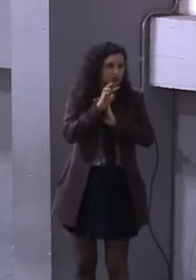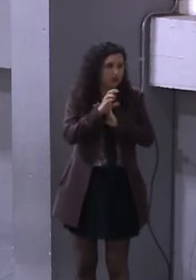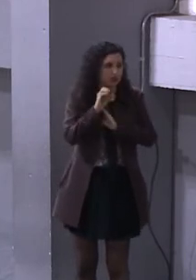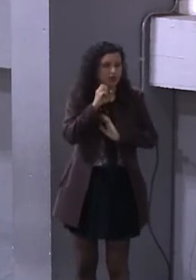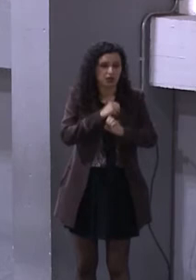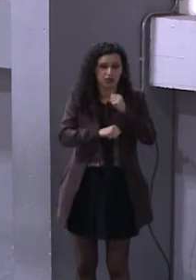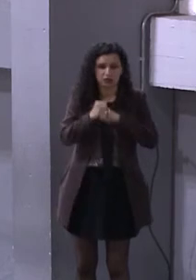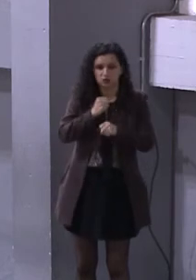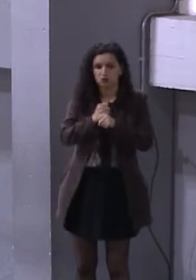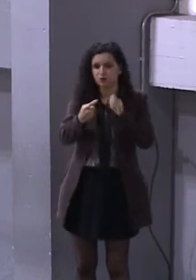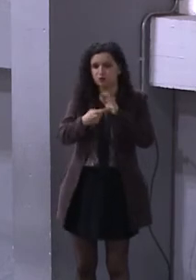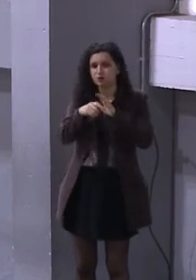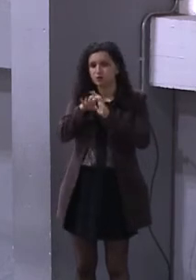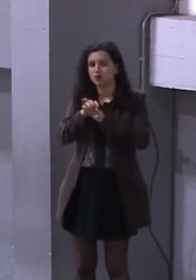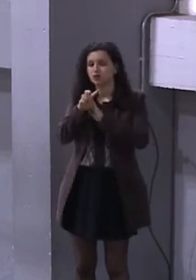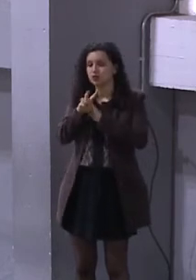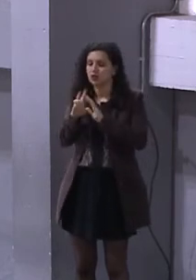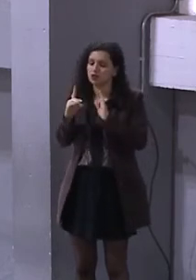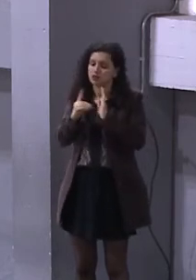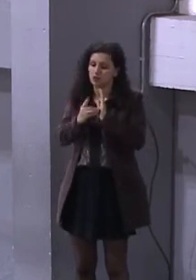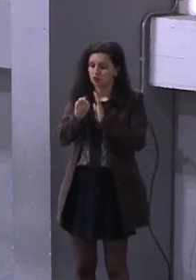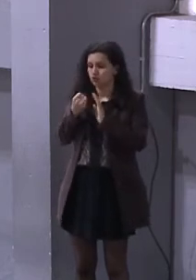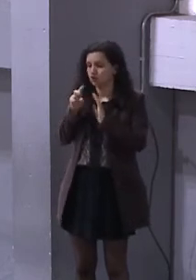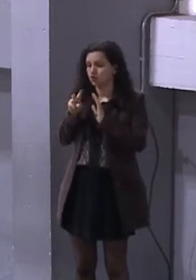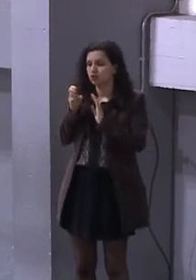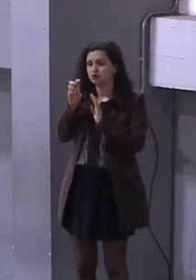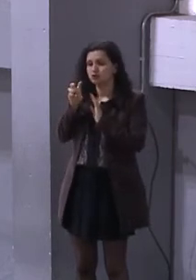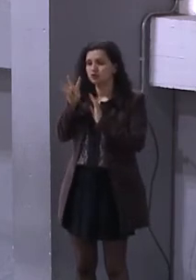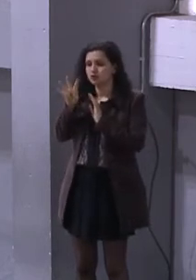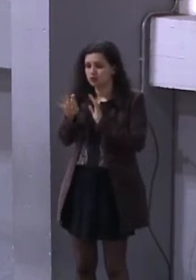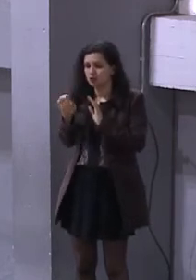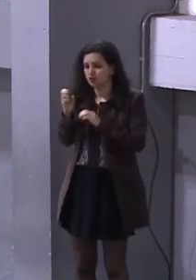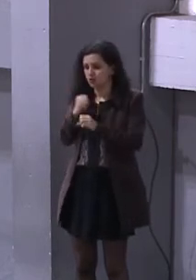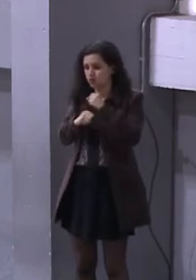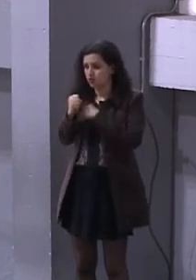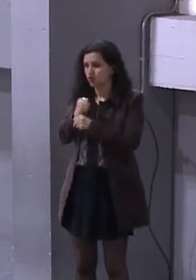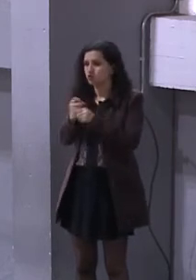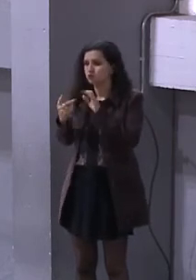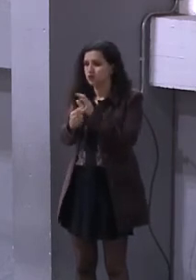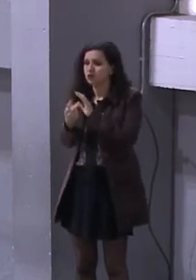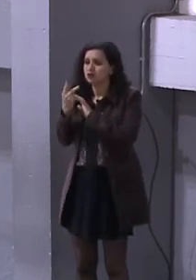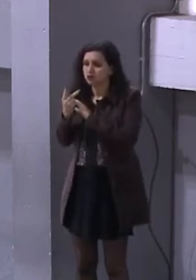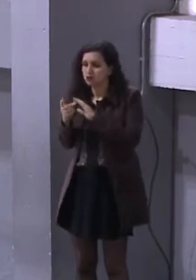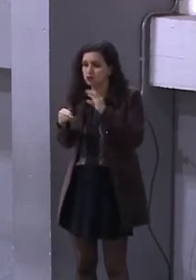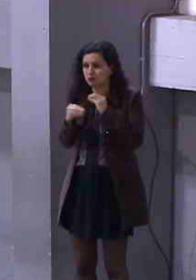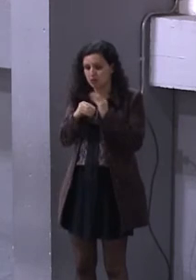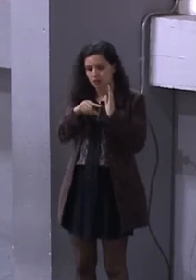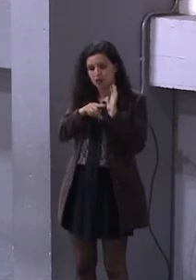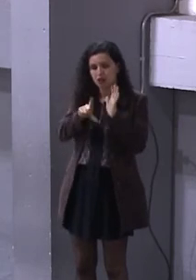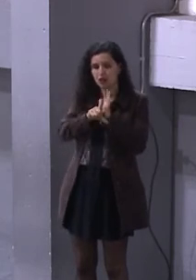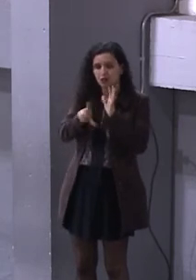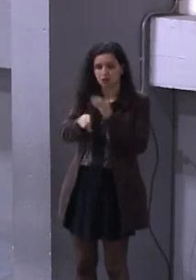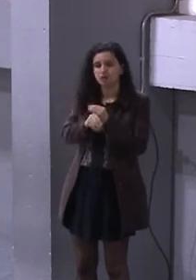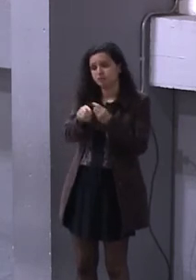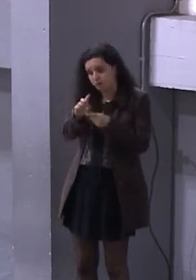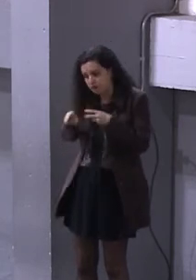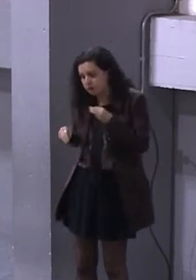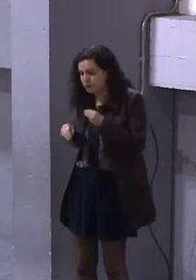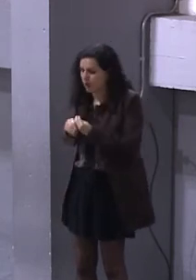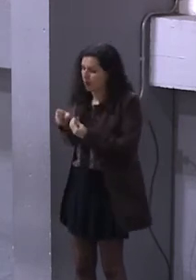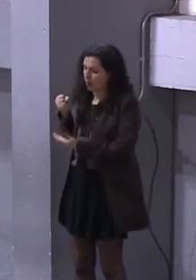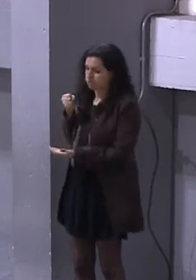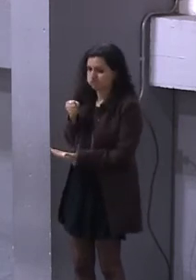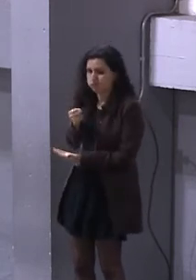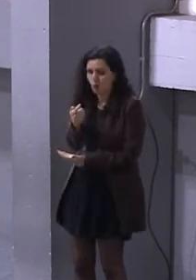1992 y el Decreto 1279 del 2002 imponen un marco legal que, aunado a la poca asignación de recursos económicos para la